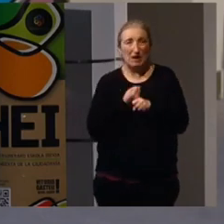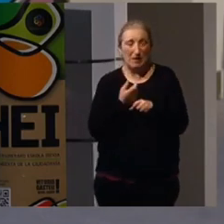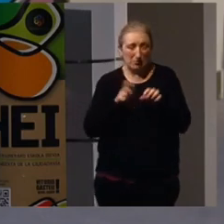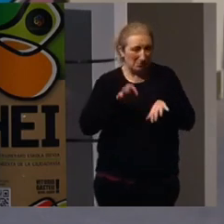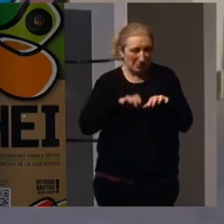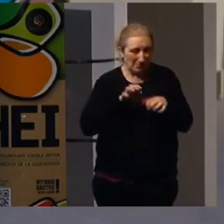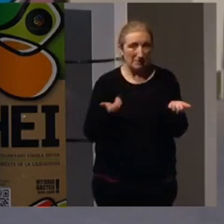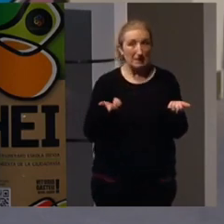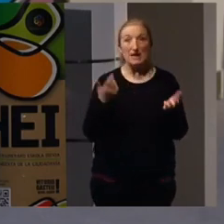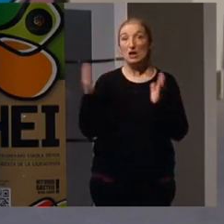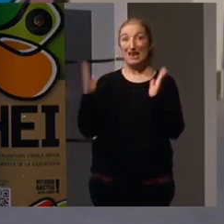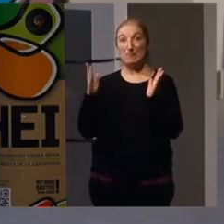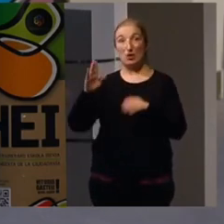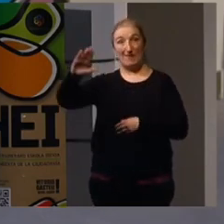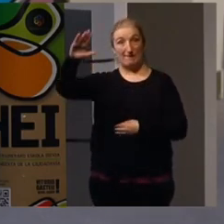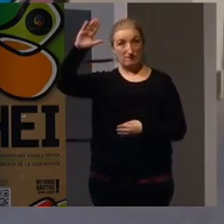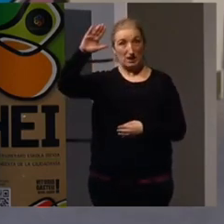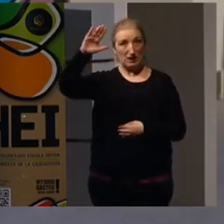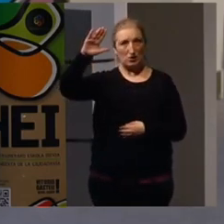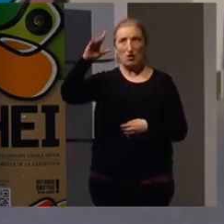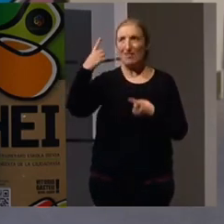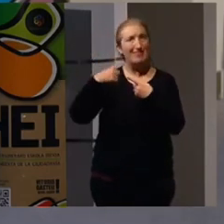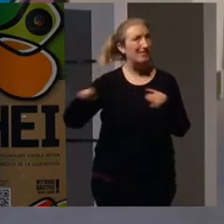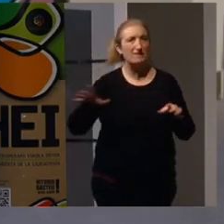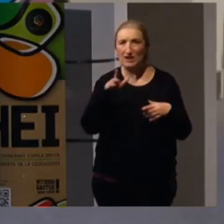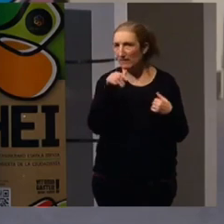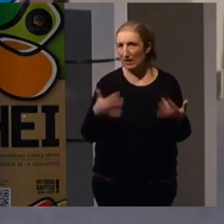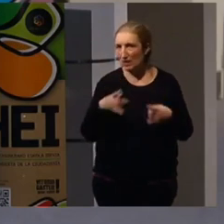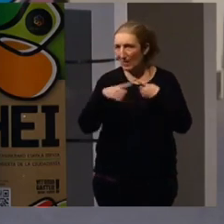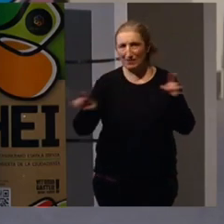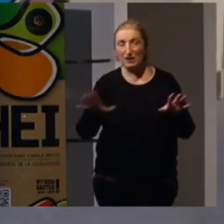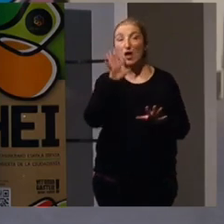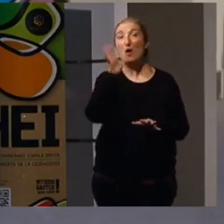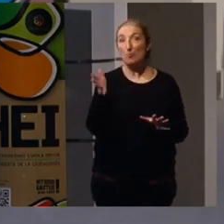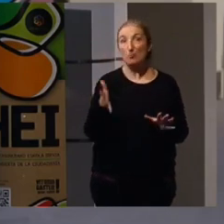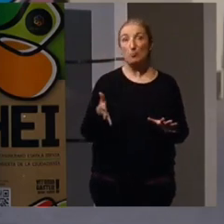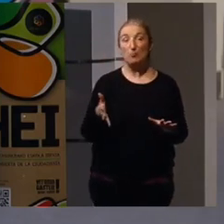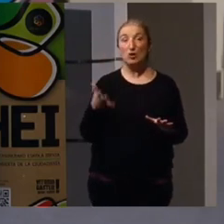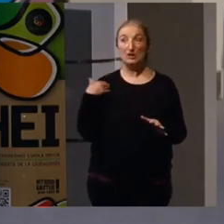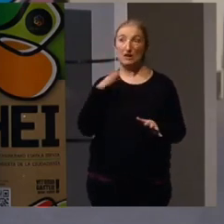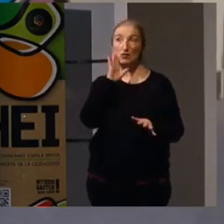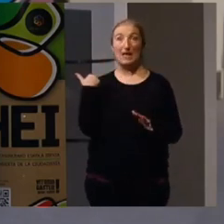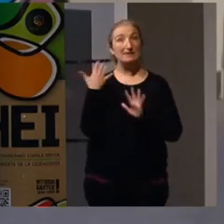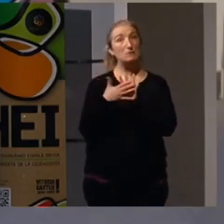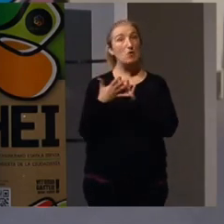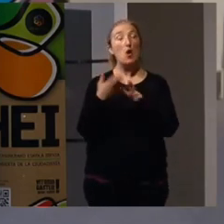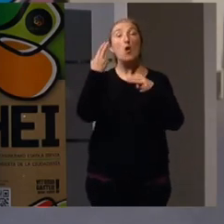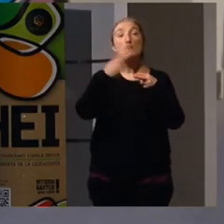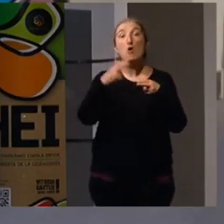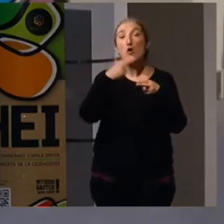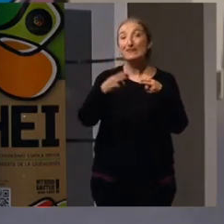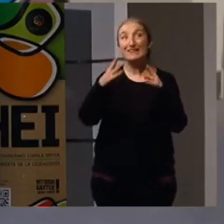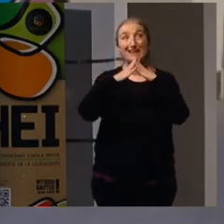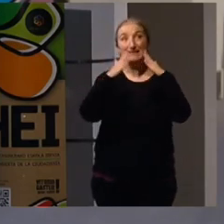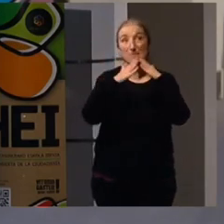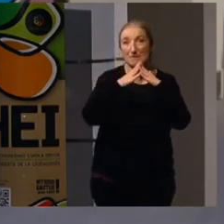trabajo durante la época de Franco era muy distinto al de ahora, entre otras cosas por esto que hemos comentado antes de estas políticas de